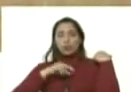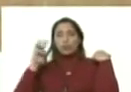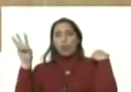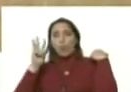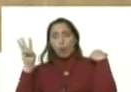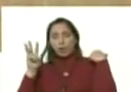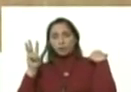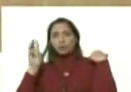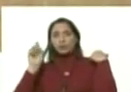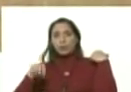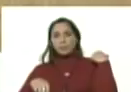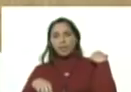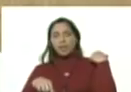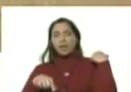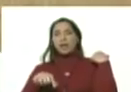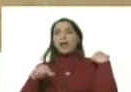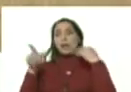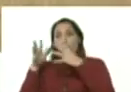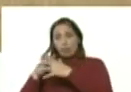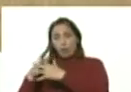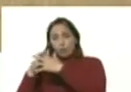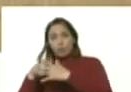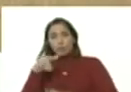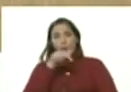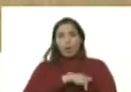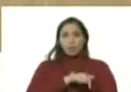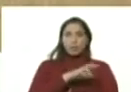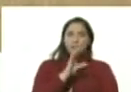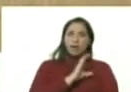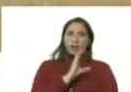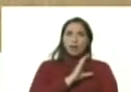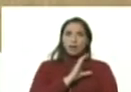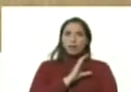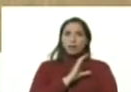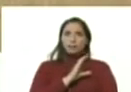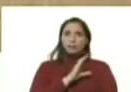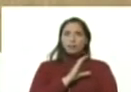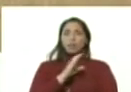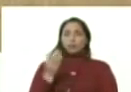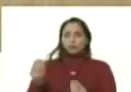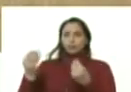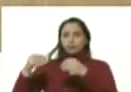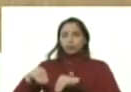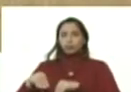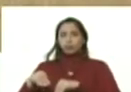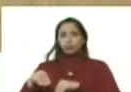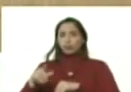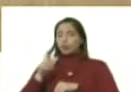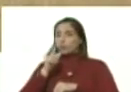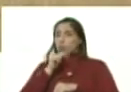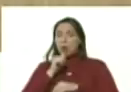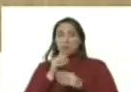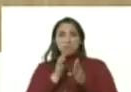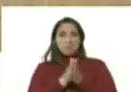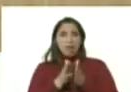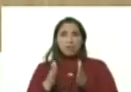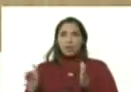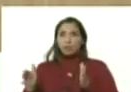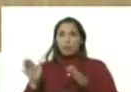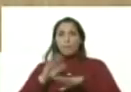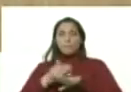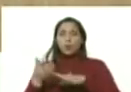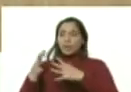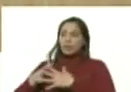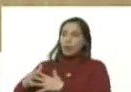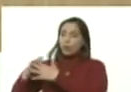a ellos aquí en Caracas. Y se dieron negociaciones y no se avanzó porque Estados Unidos no tuvo el